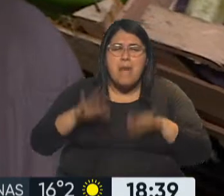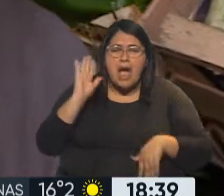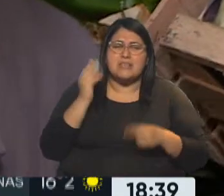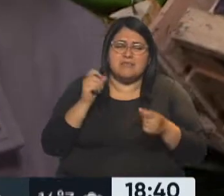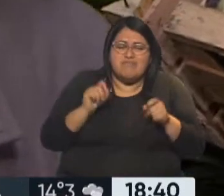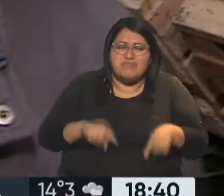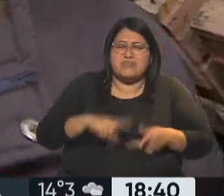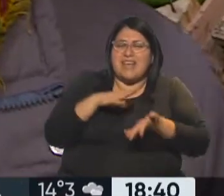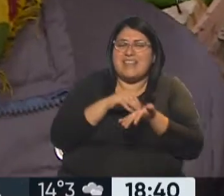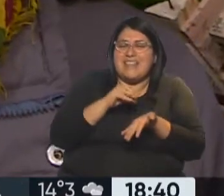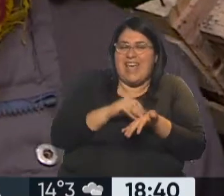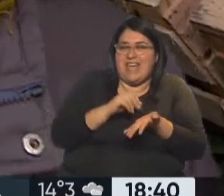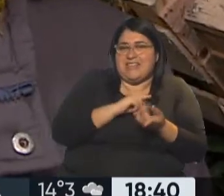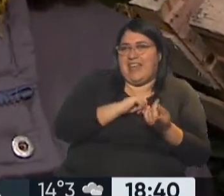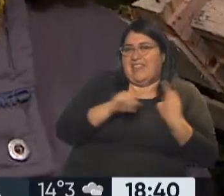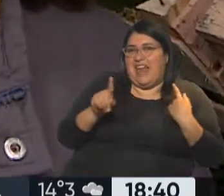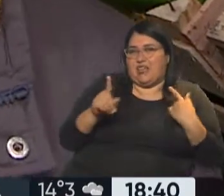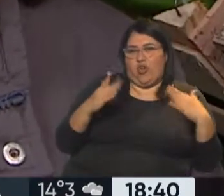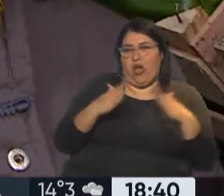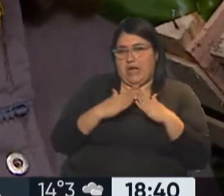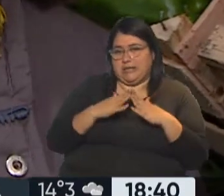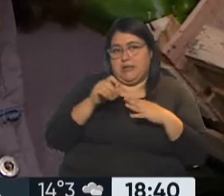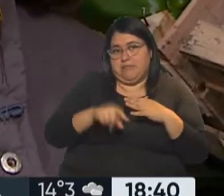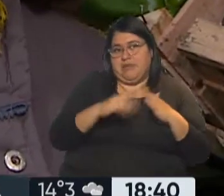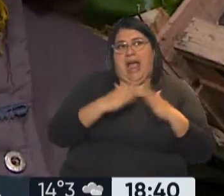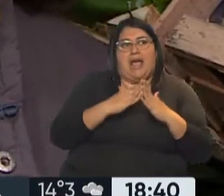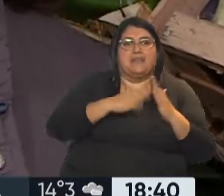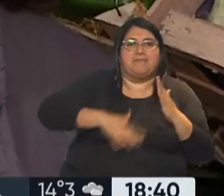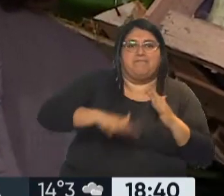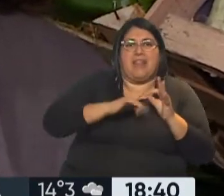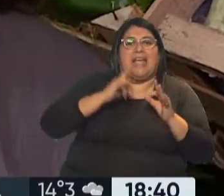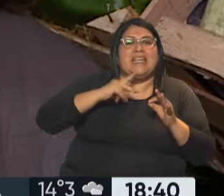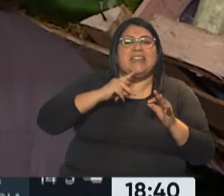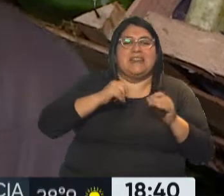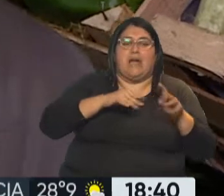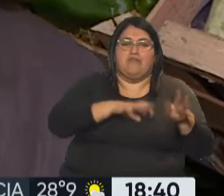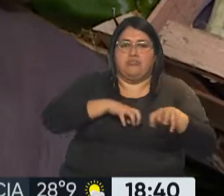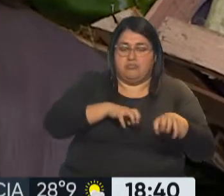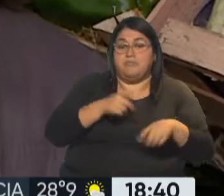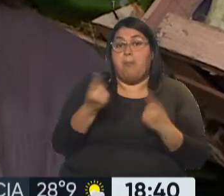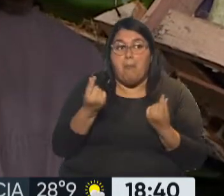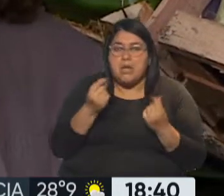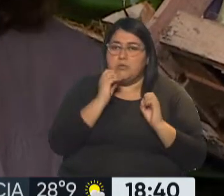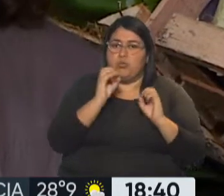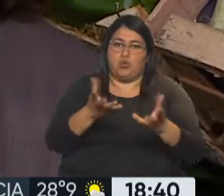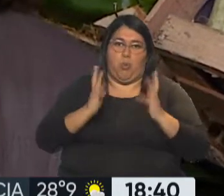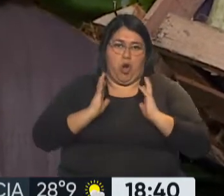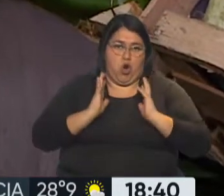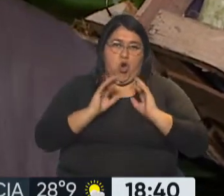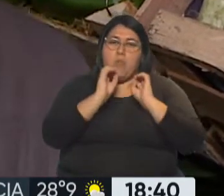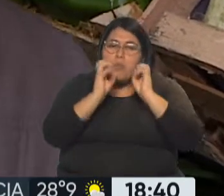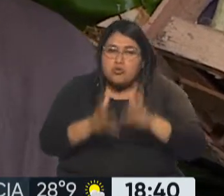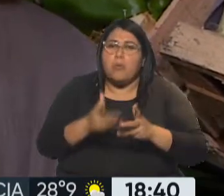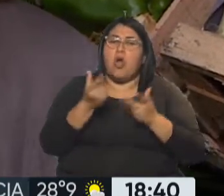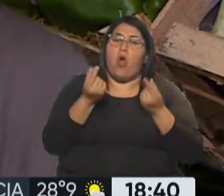tierra a la casa. ¿Es de quinta esto? Es más de quinta, sí. ¿Y en cuanto al precio, señora? Y el precio es mejor. Mejor